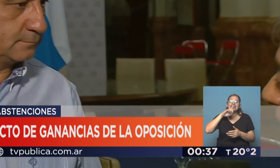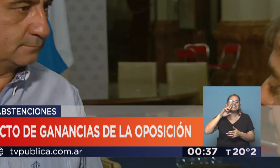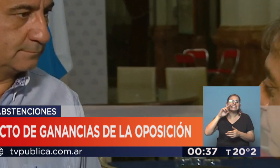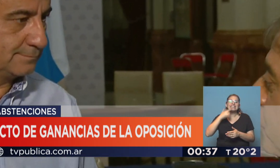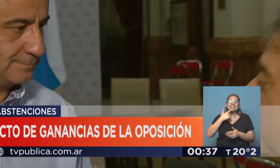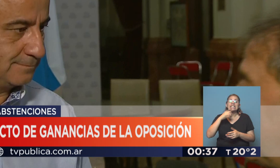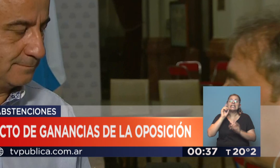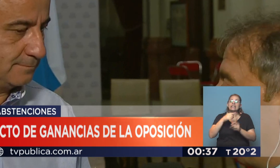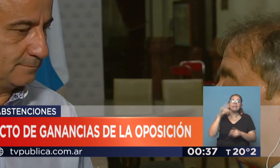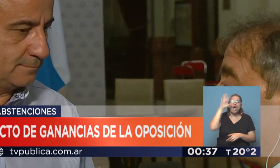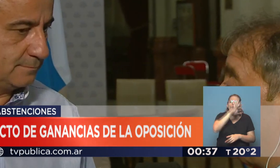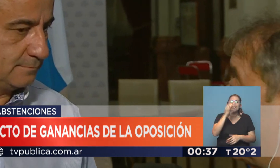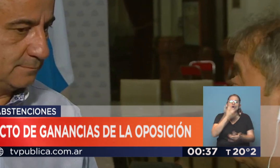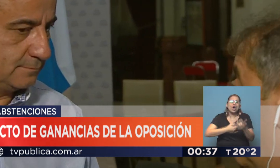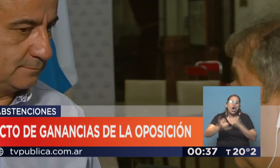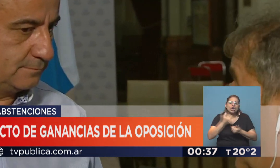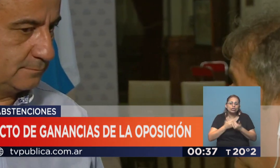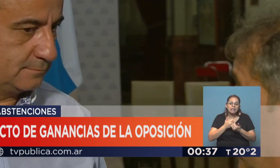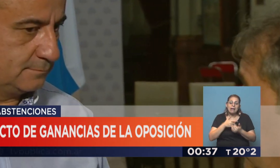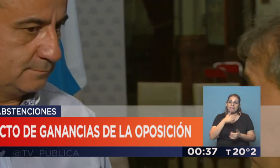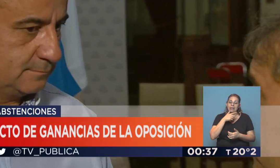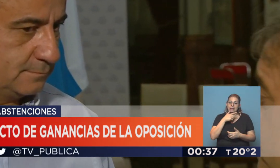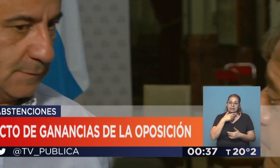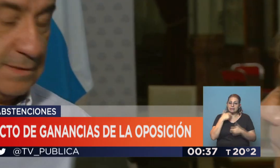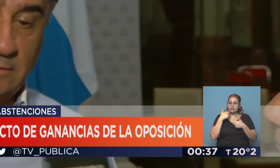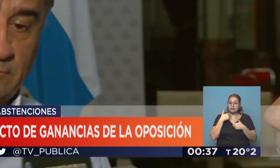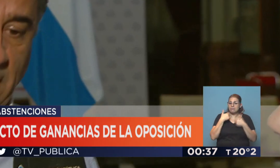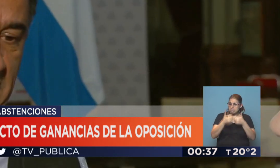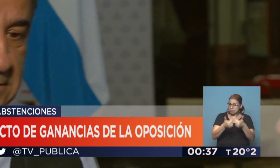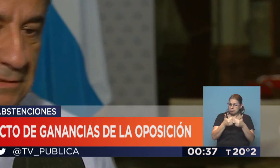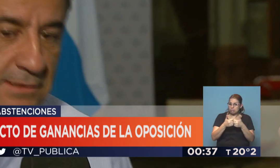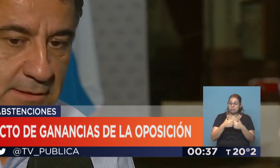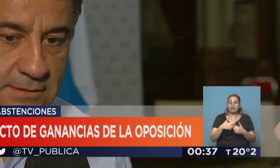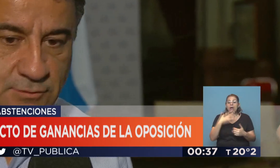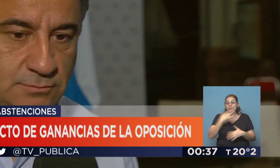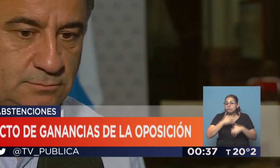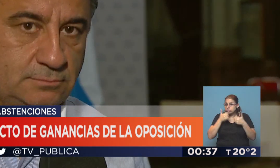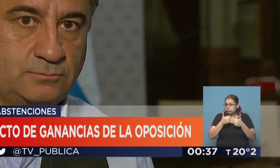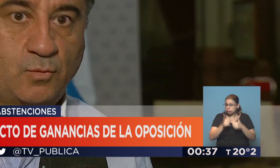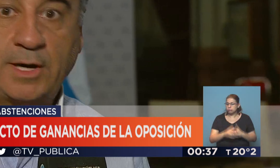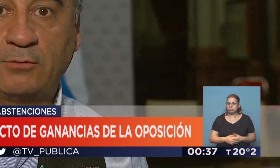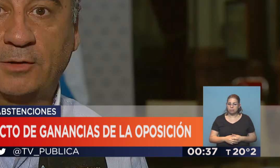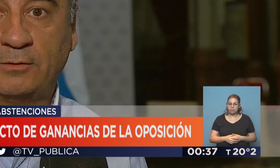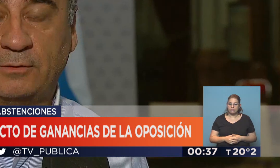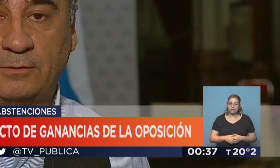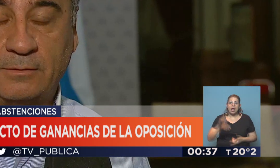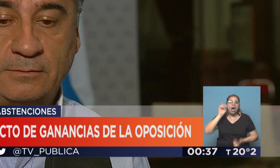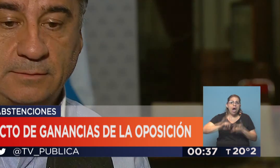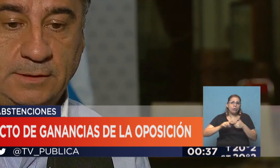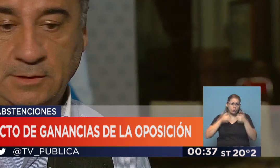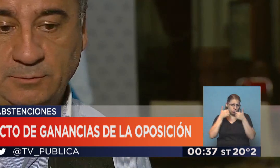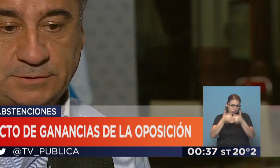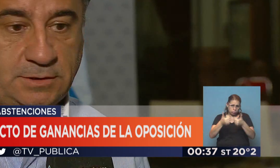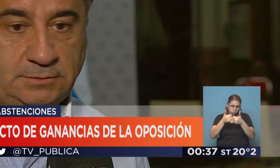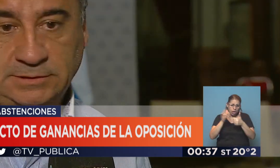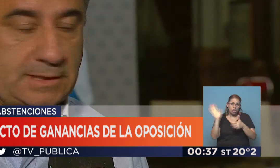que dar su opinión, que creo que es favorable, ¿no, diputado, o no? Sí, la verdad que sí. Es un buen acuerdo